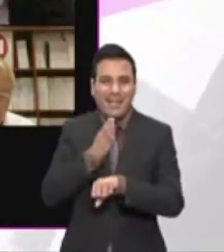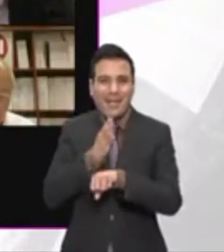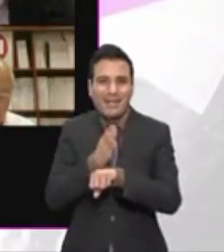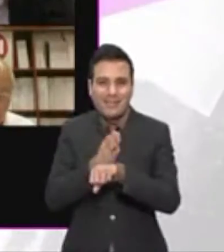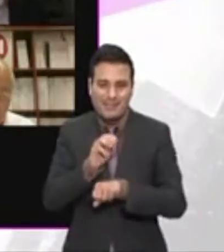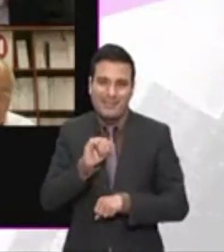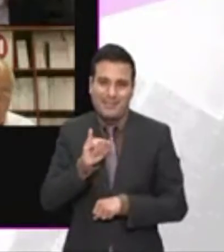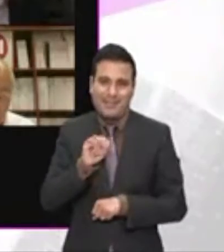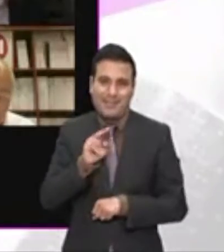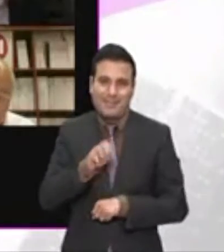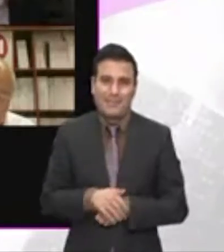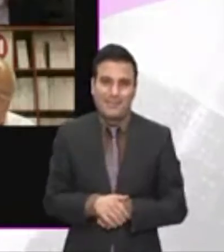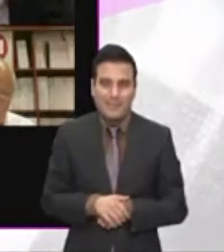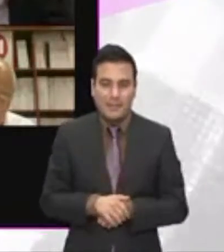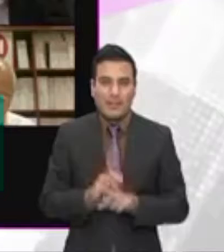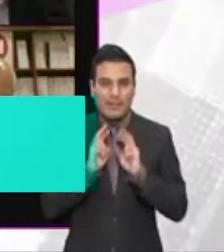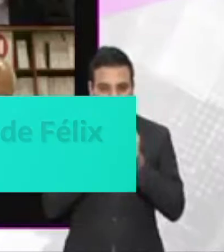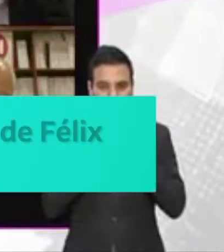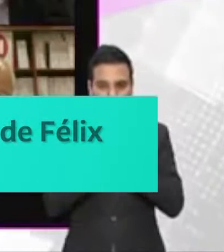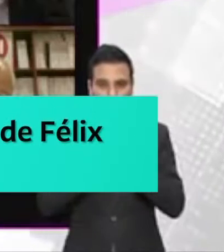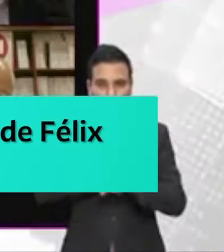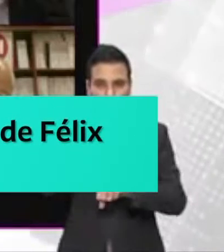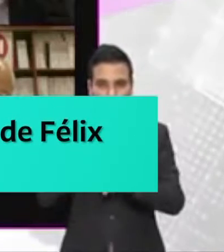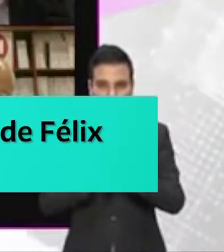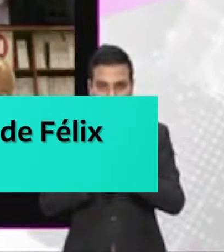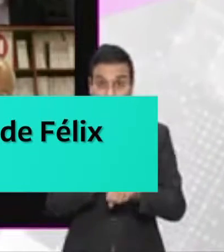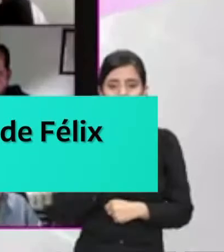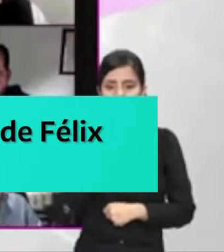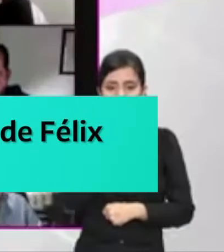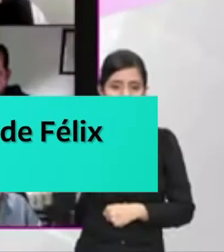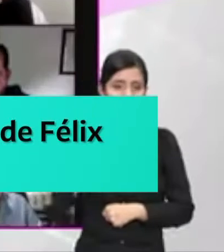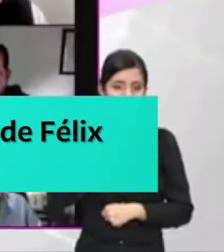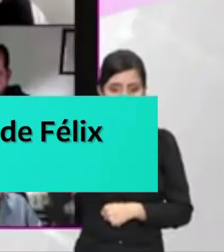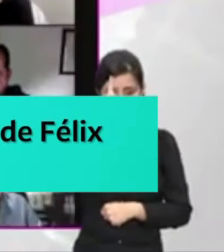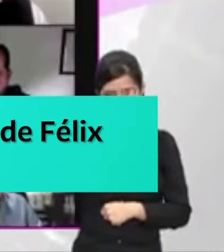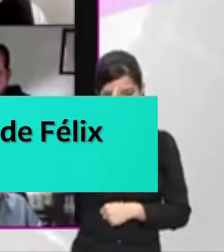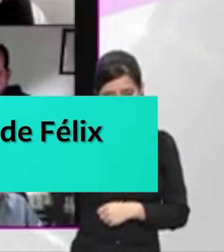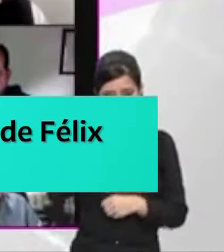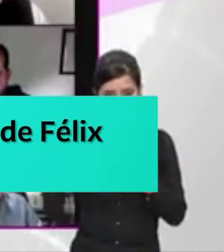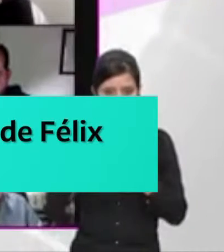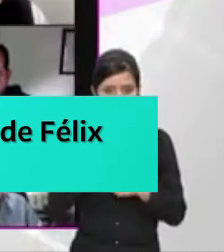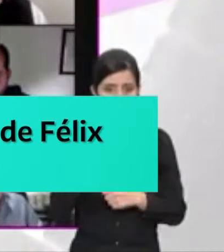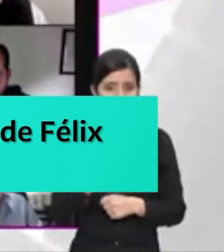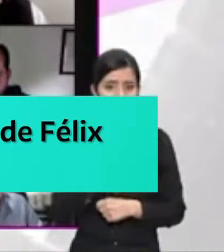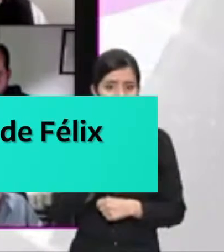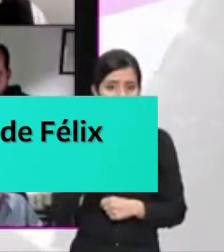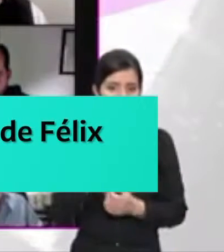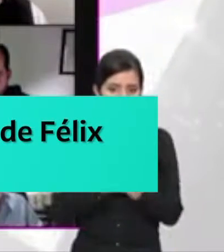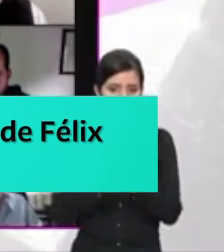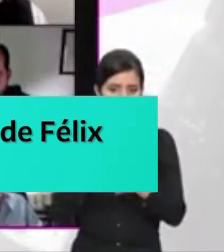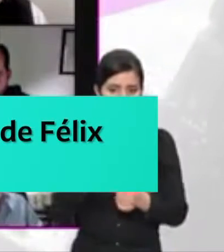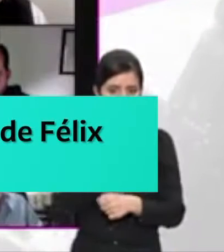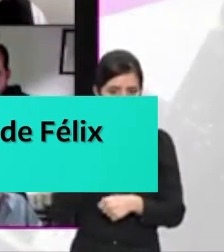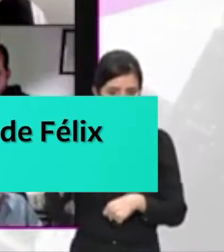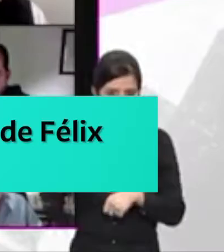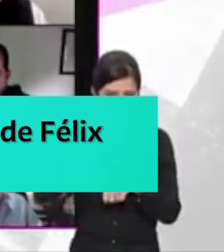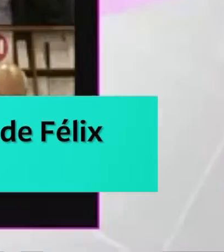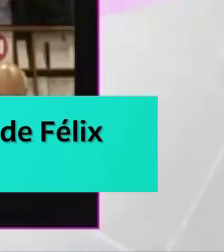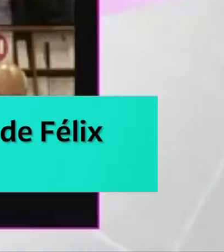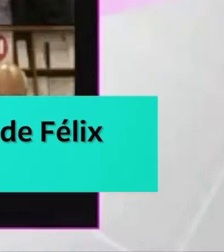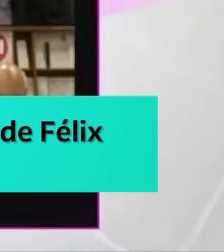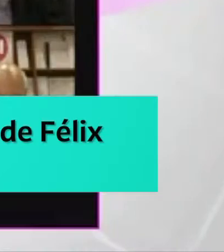en una sesión que se prolongó por un debate que duró más de tres horas el consejo general del instituto nacional